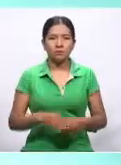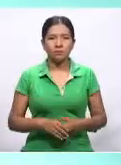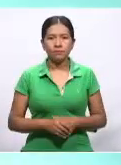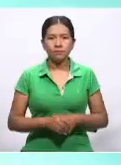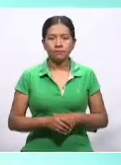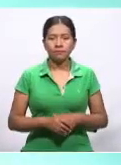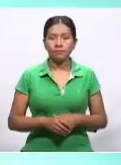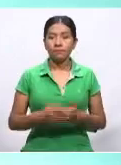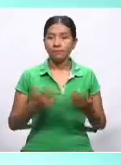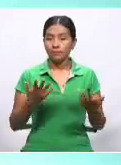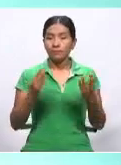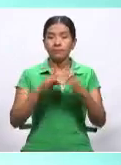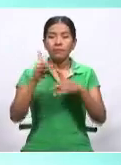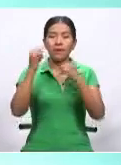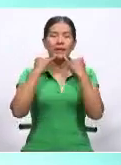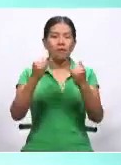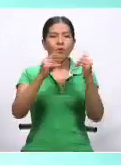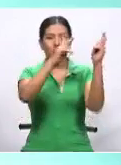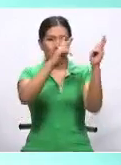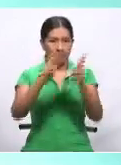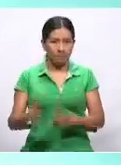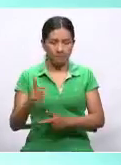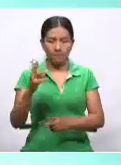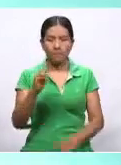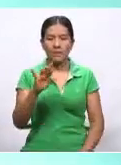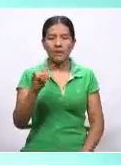Información desde Pando, Miriam Mamani se encuentra con